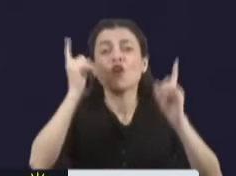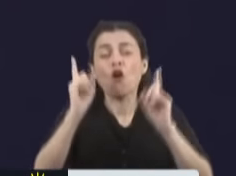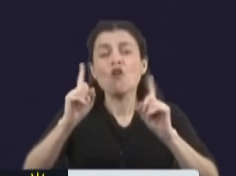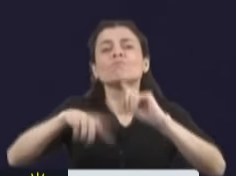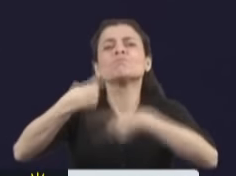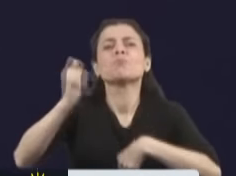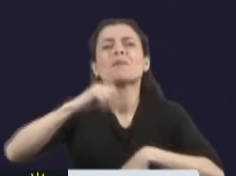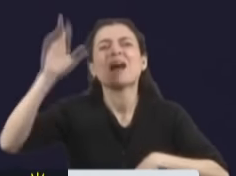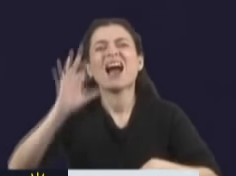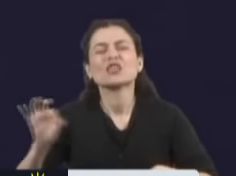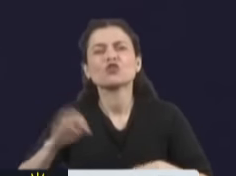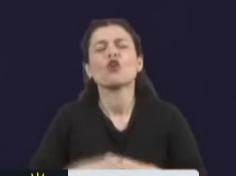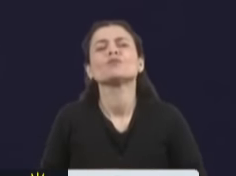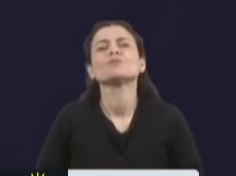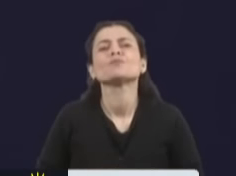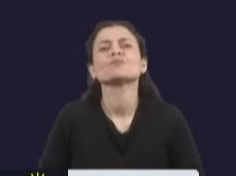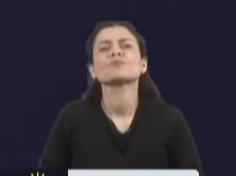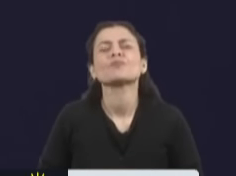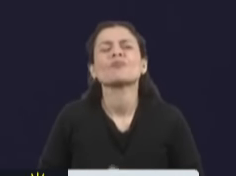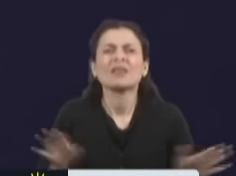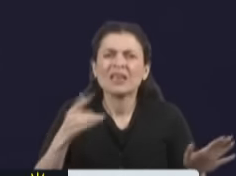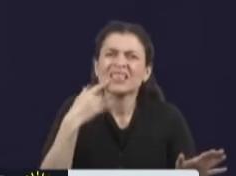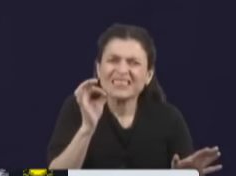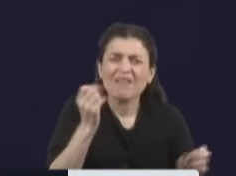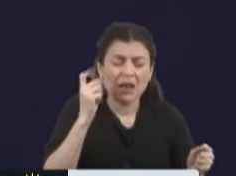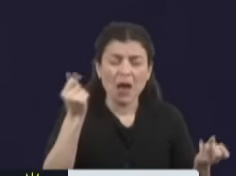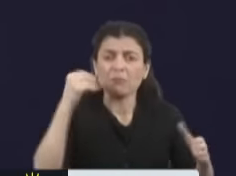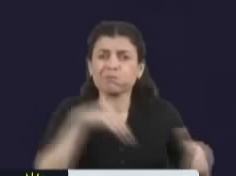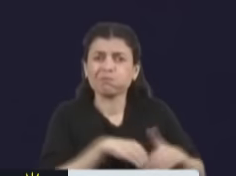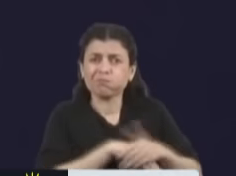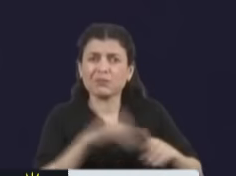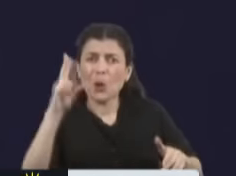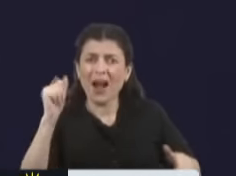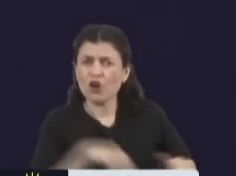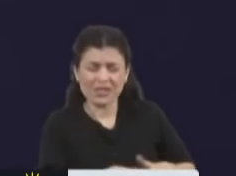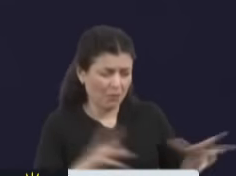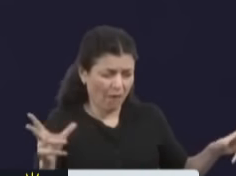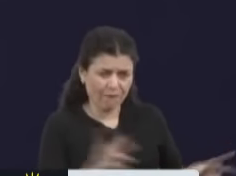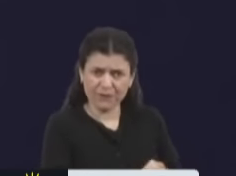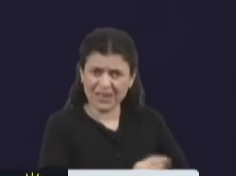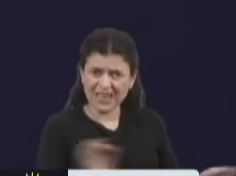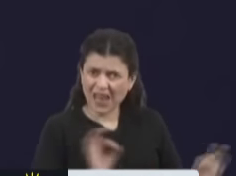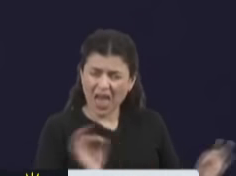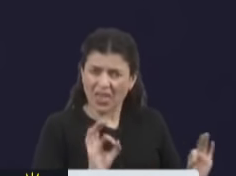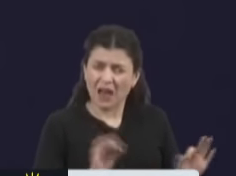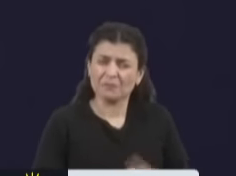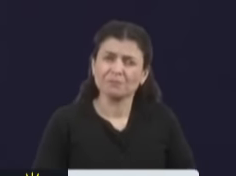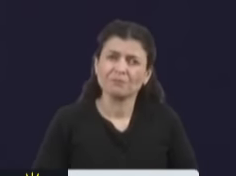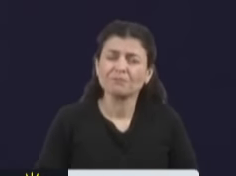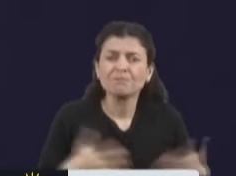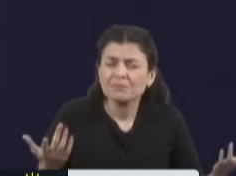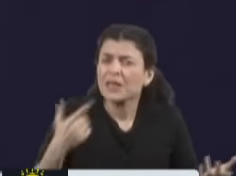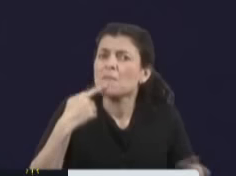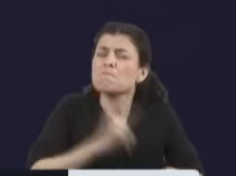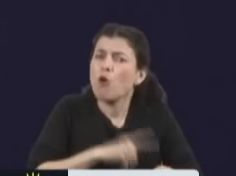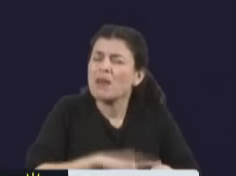incluso que el Banco Central experimente una pérdida de reserva por cuestiones también estacionales y no ocurrió así que estamos más